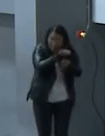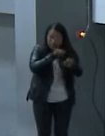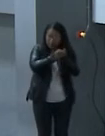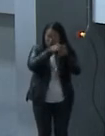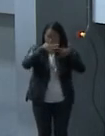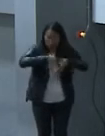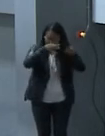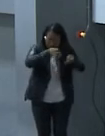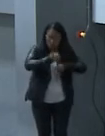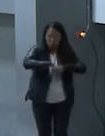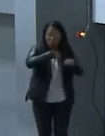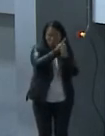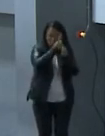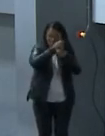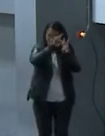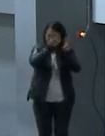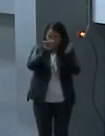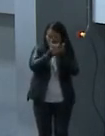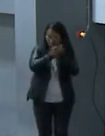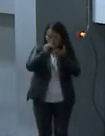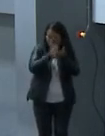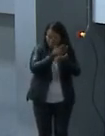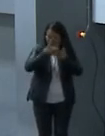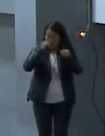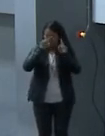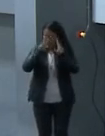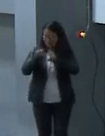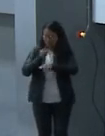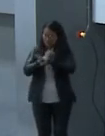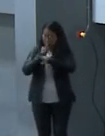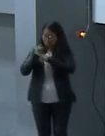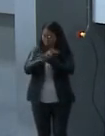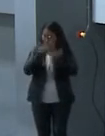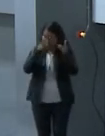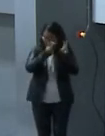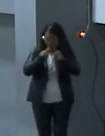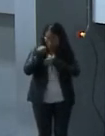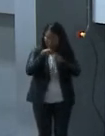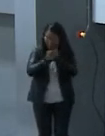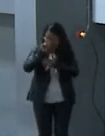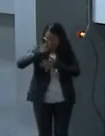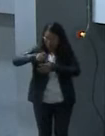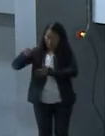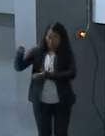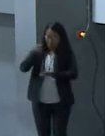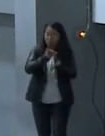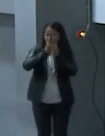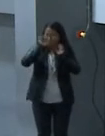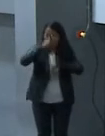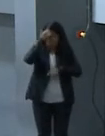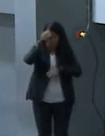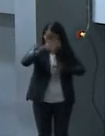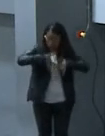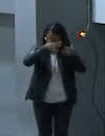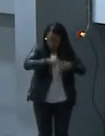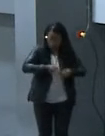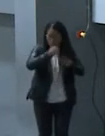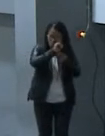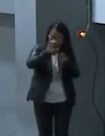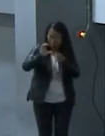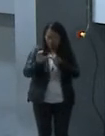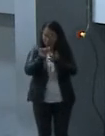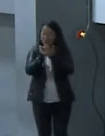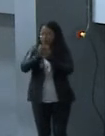política dirigidas al fortalecimiento institucional, tales como formalización de profesores ocasionales y catedráticos en sus